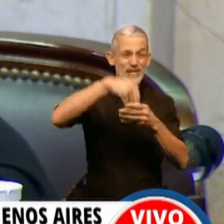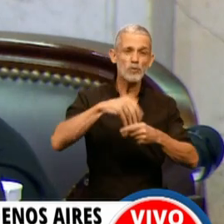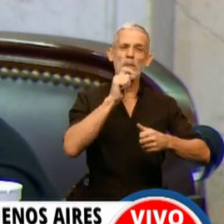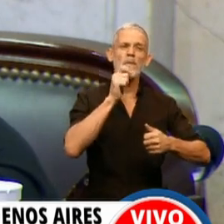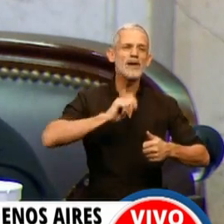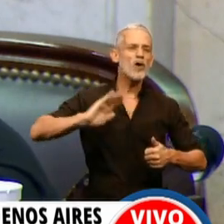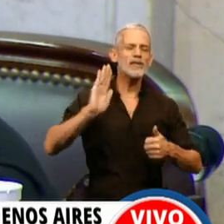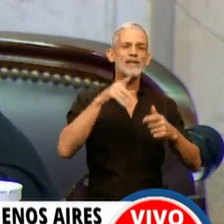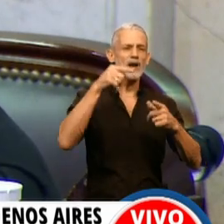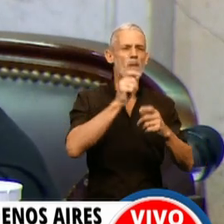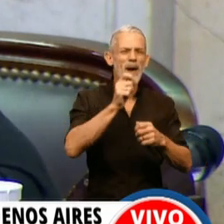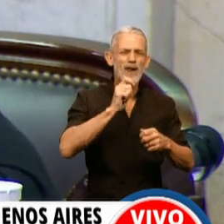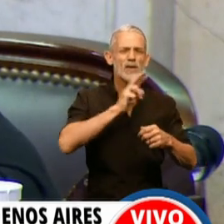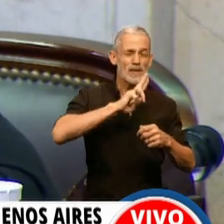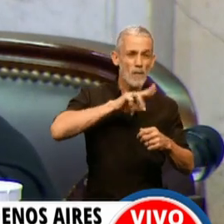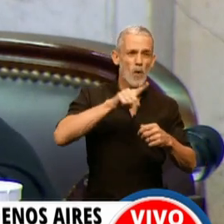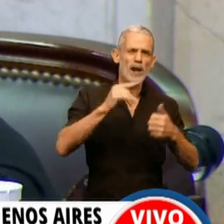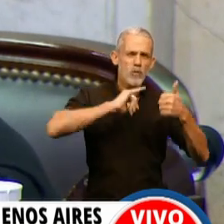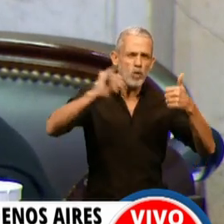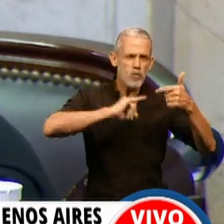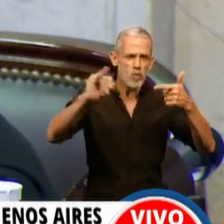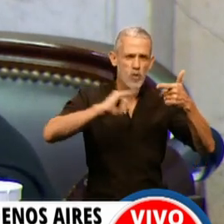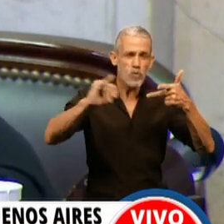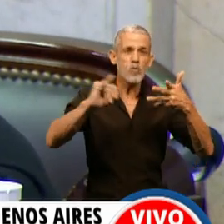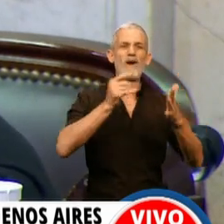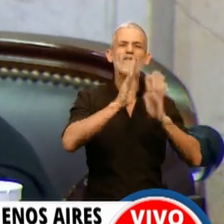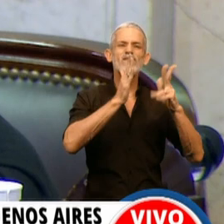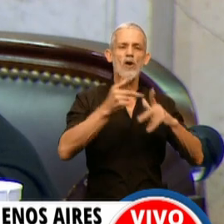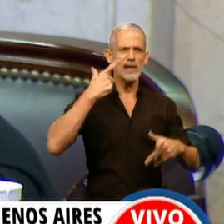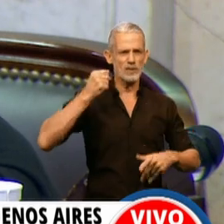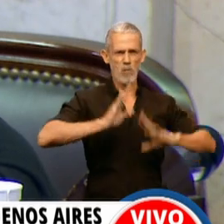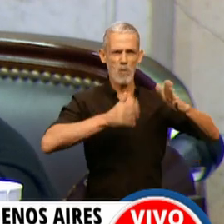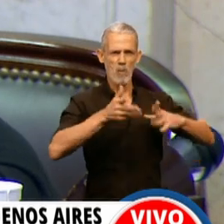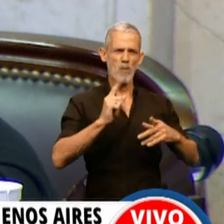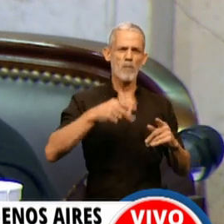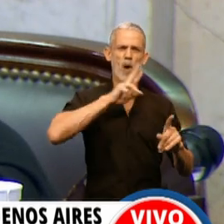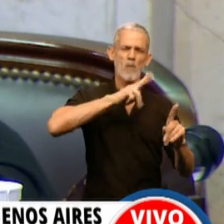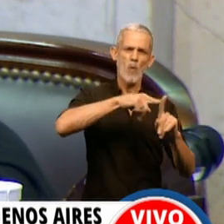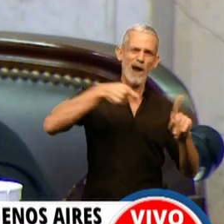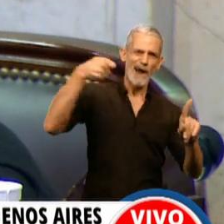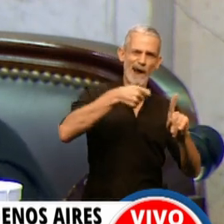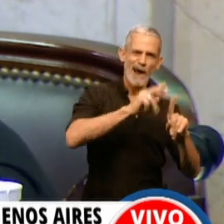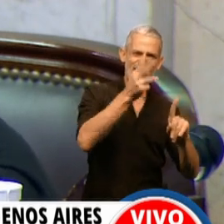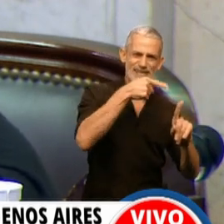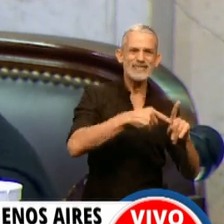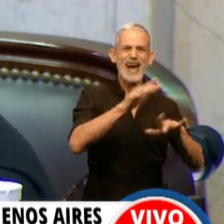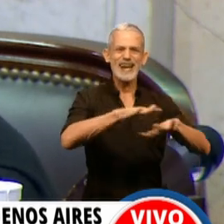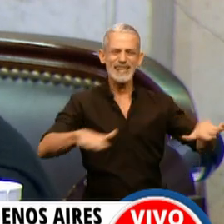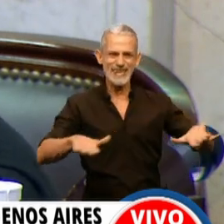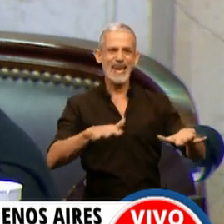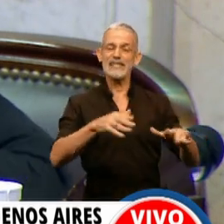periodistas que permanentemente están denunciando la violencia machista y los femicidios las situaciones de la niñez